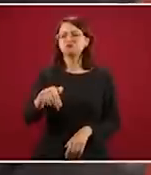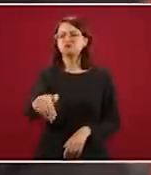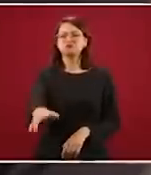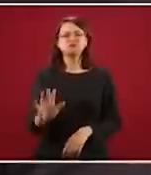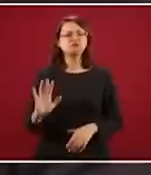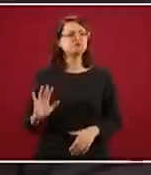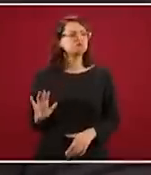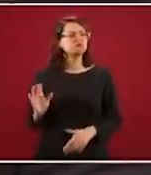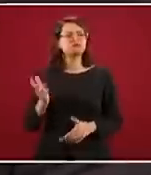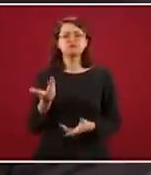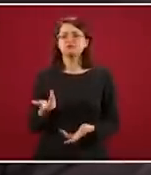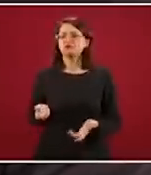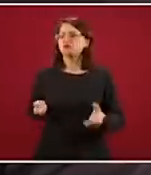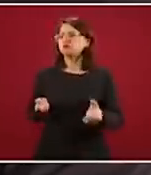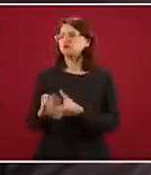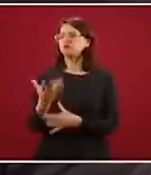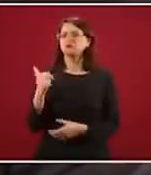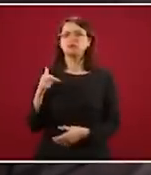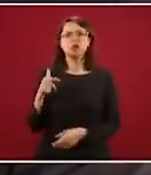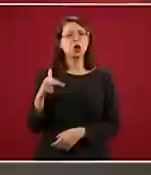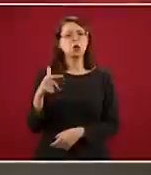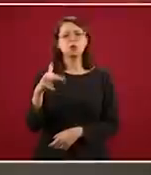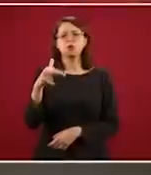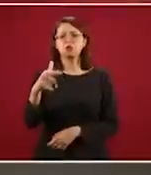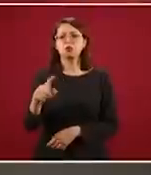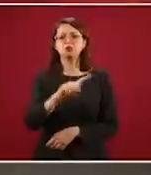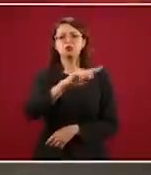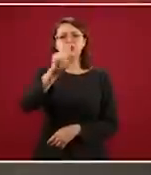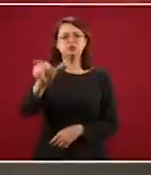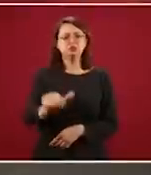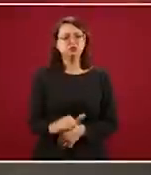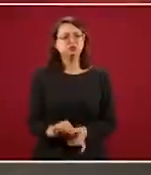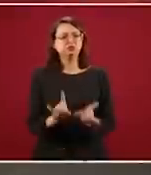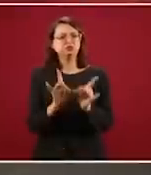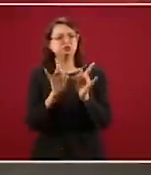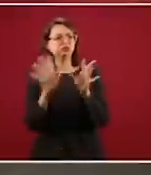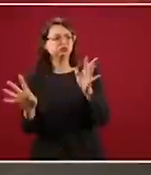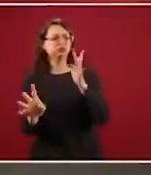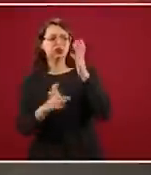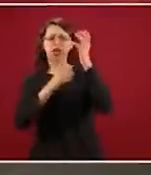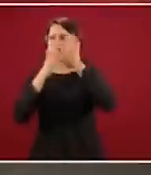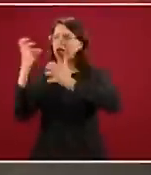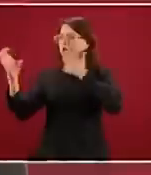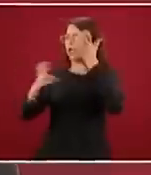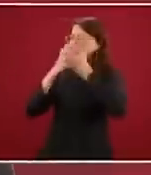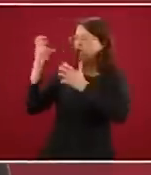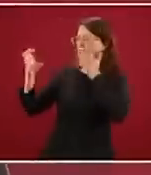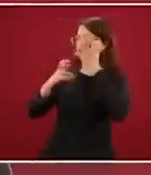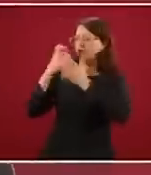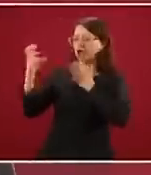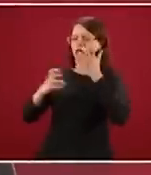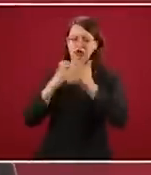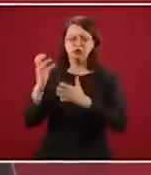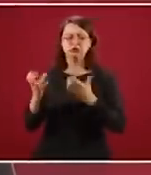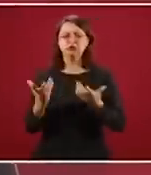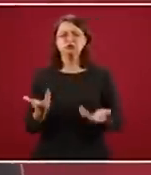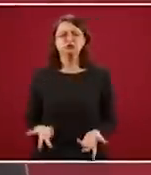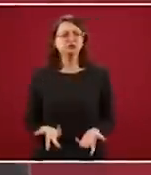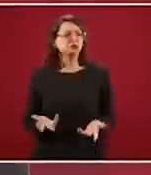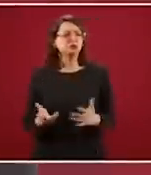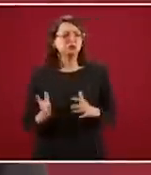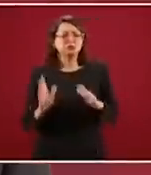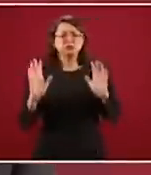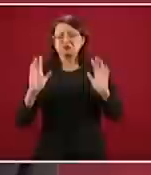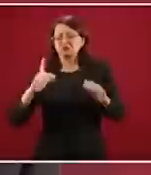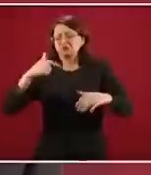y ya gritaron a la entrada, me gritaron, y a la salida salí por el mismo